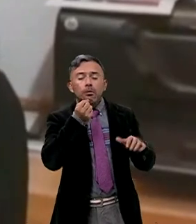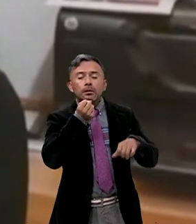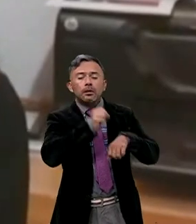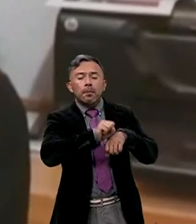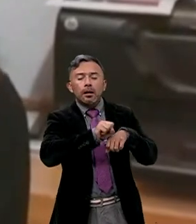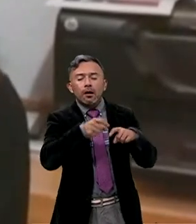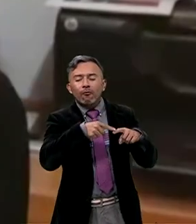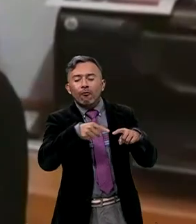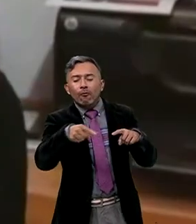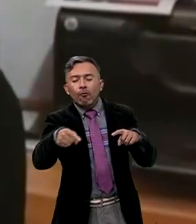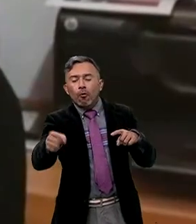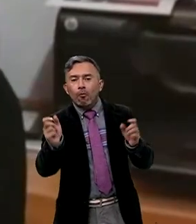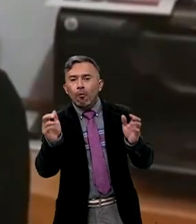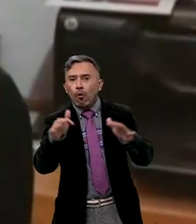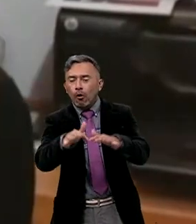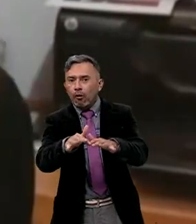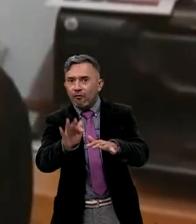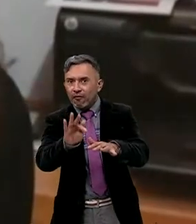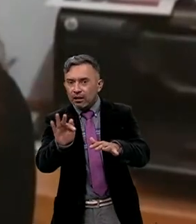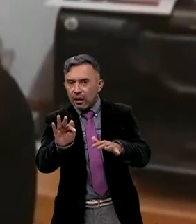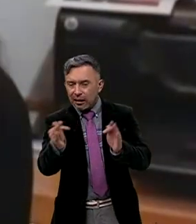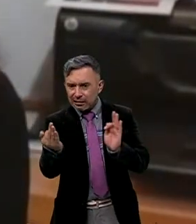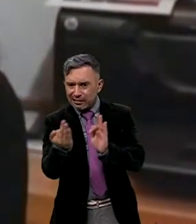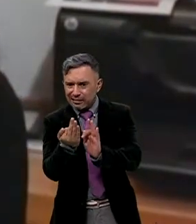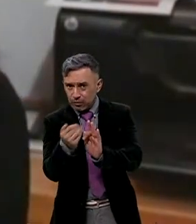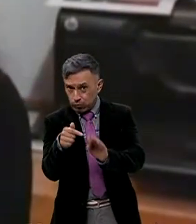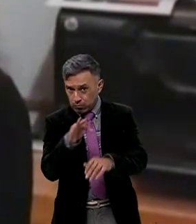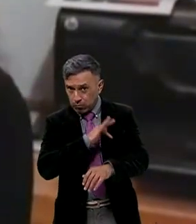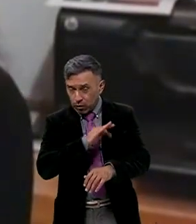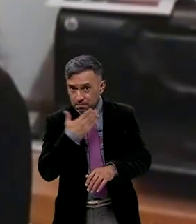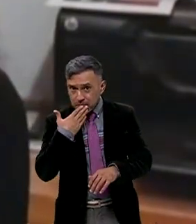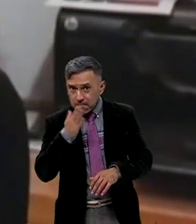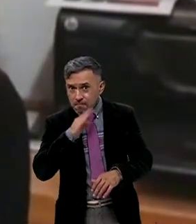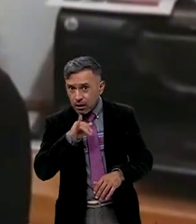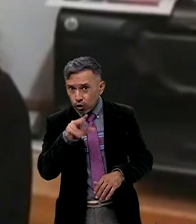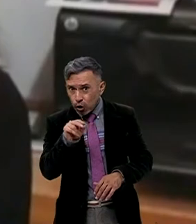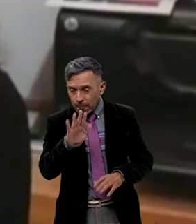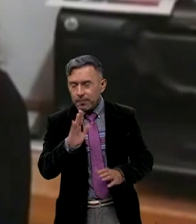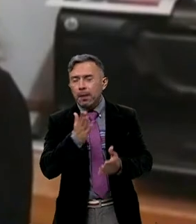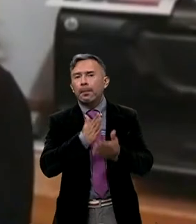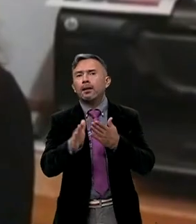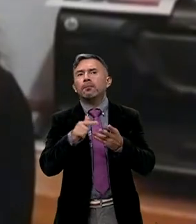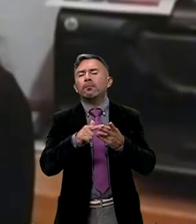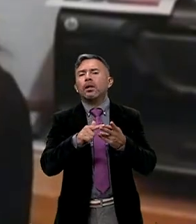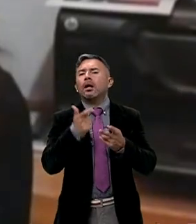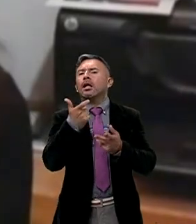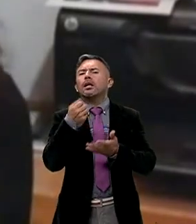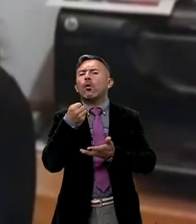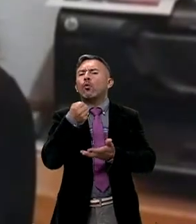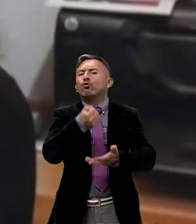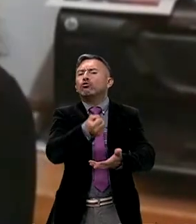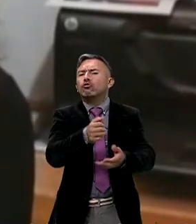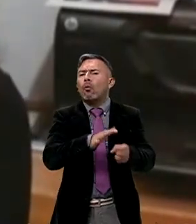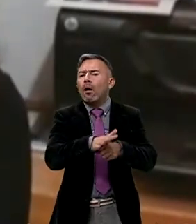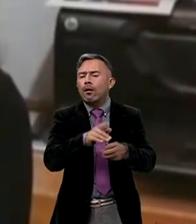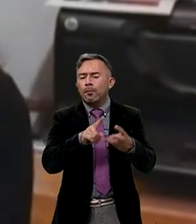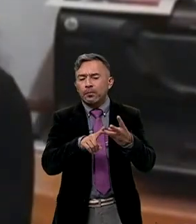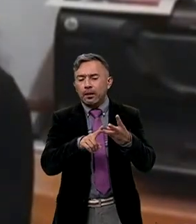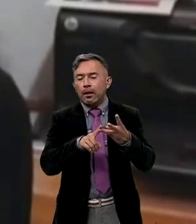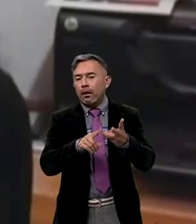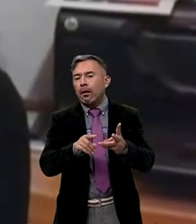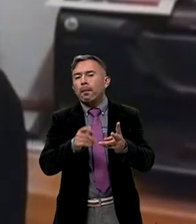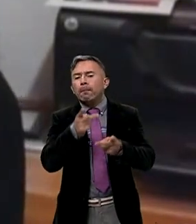de junio este los recursos también que se tienen que emplear no los temas de la pregunta